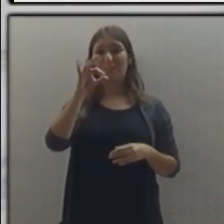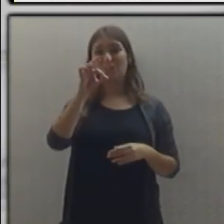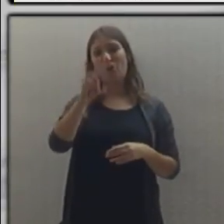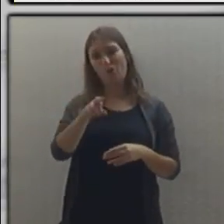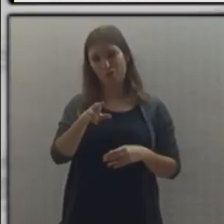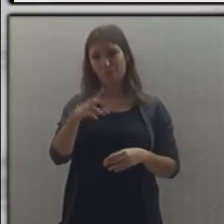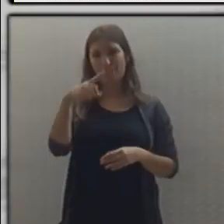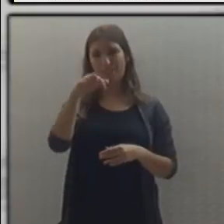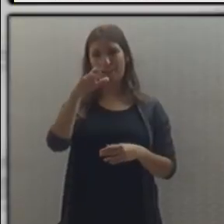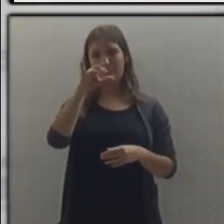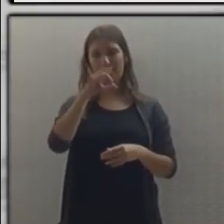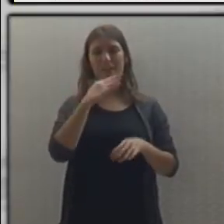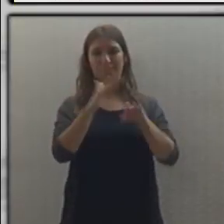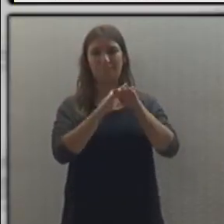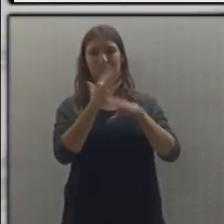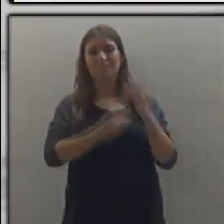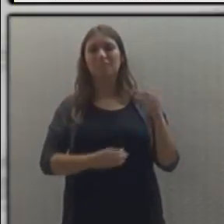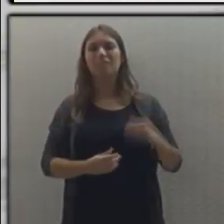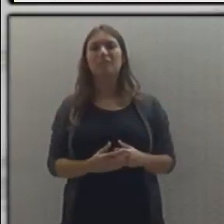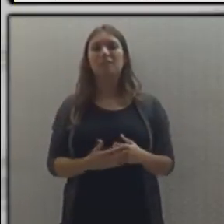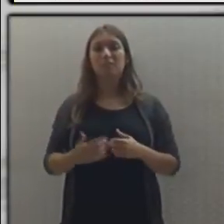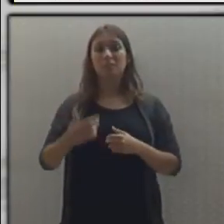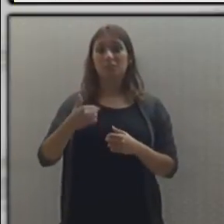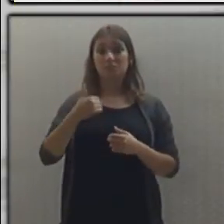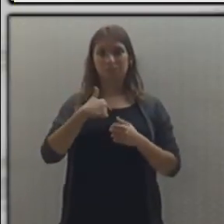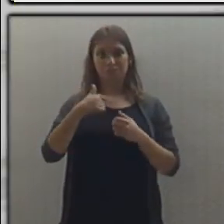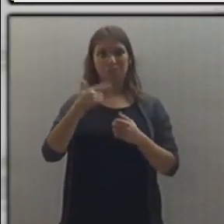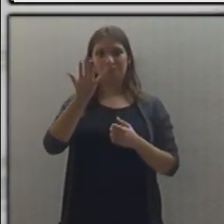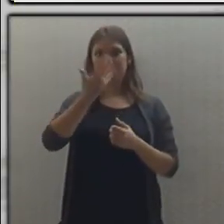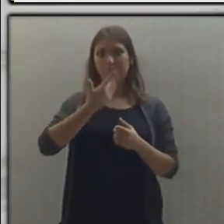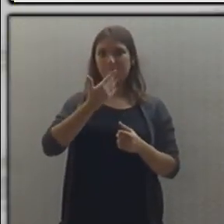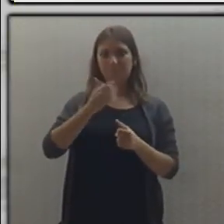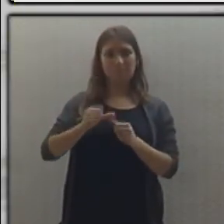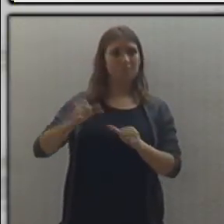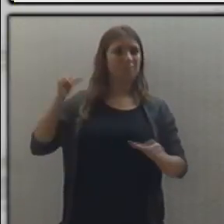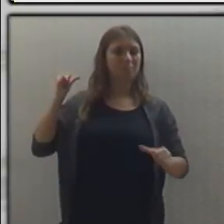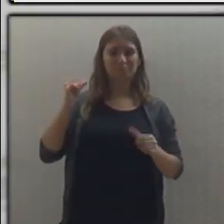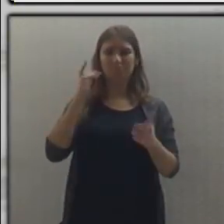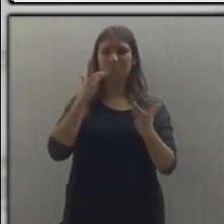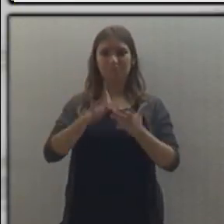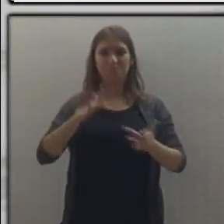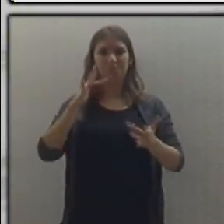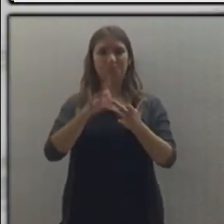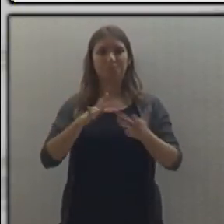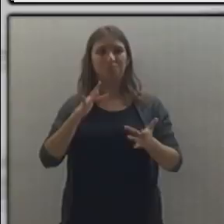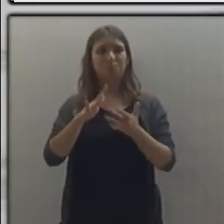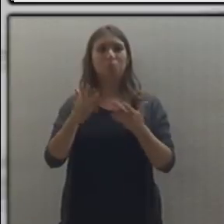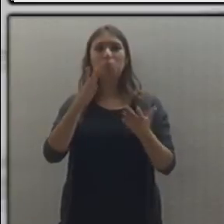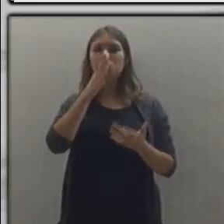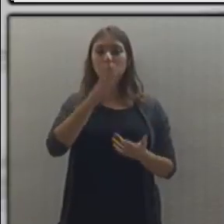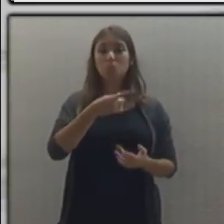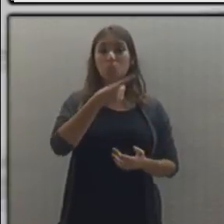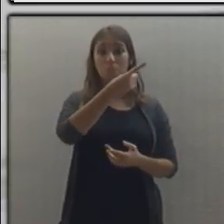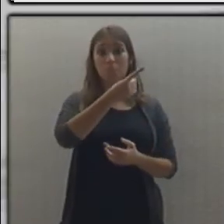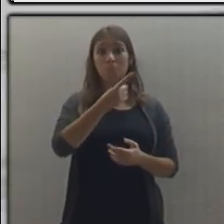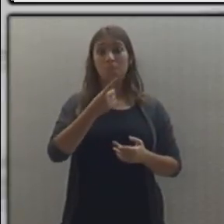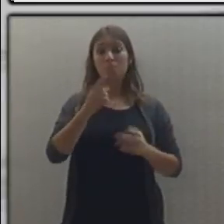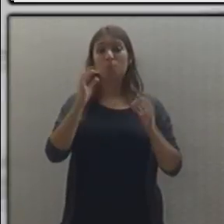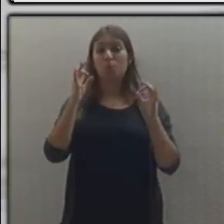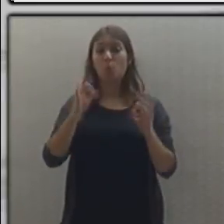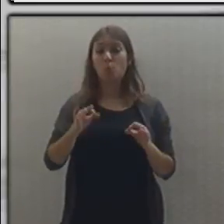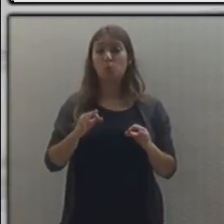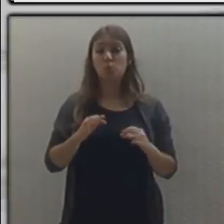García, que pues le llevo mucho tiempo conociendo, porque él, desde que terminó, o incluso antes